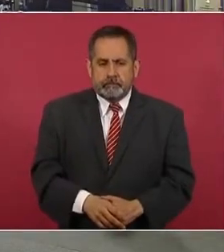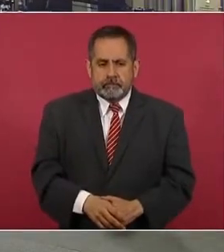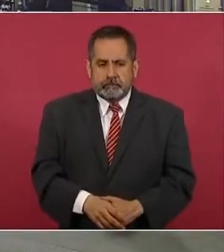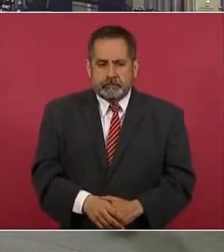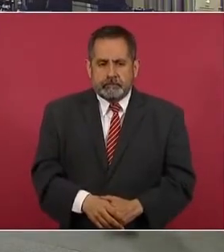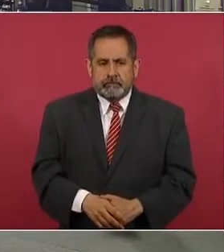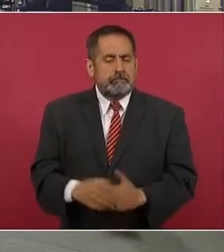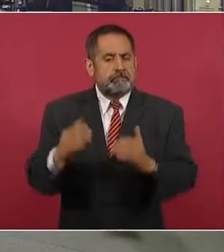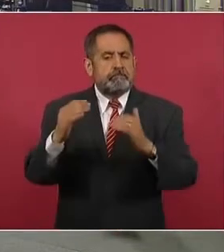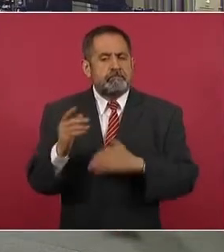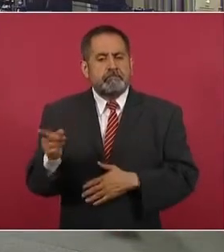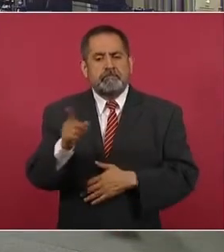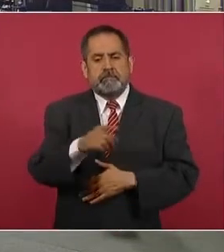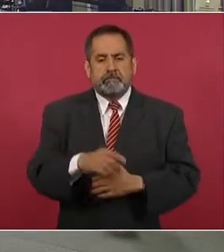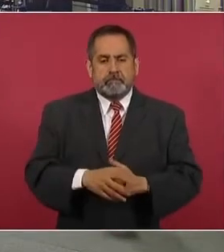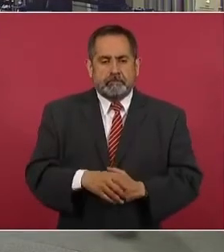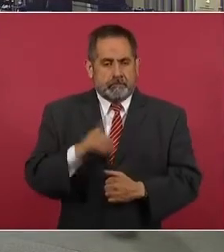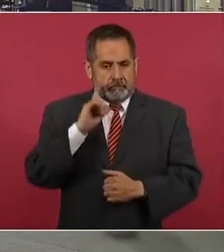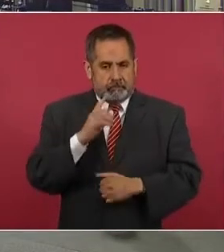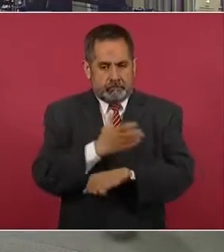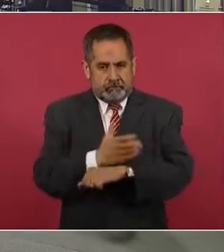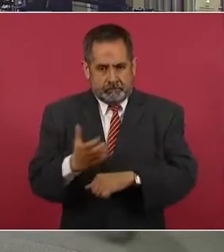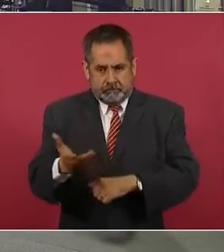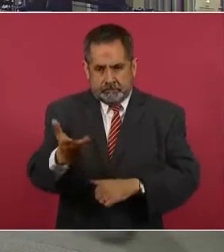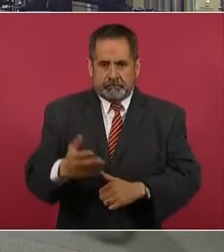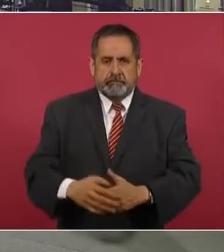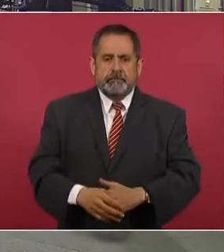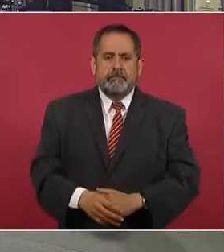¿Quién sigue por acá? Una compañera.